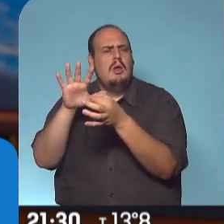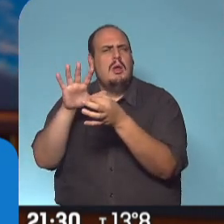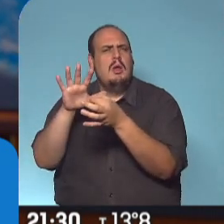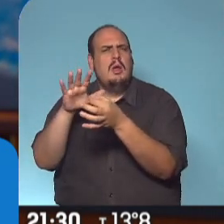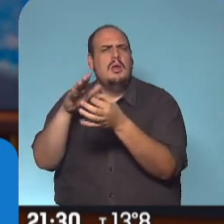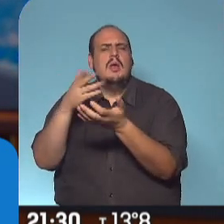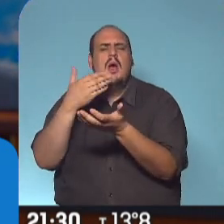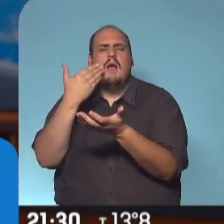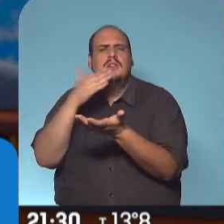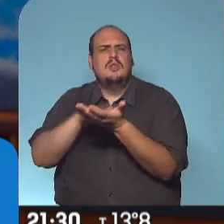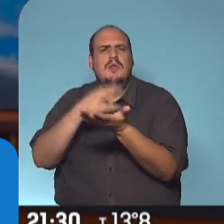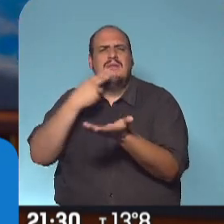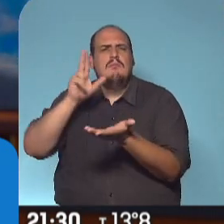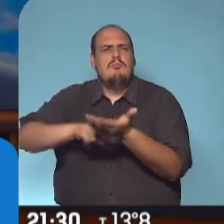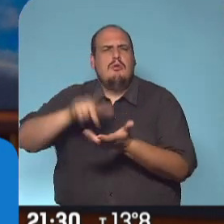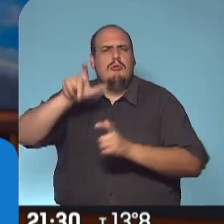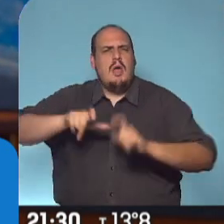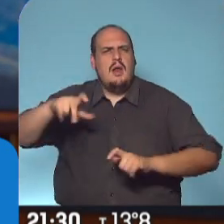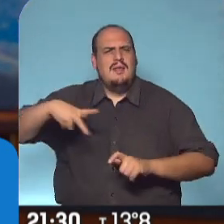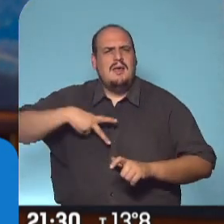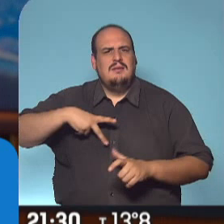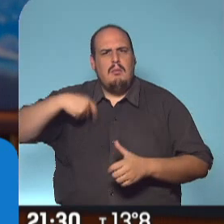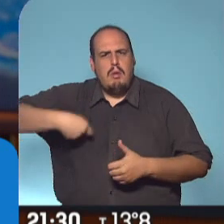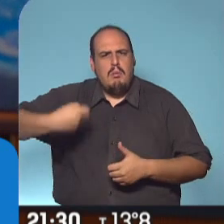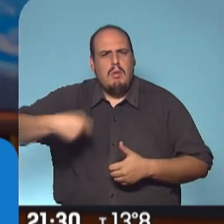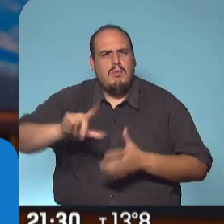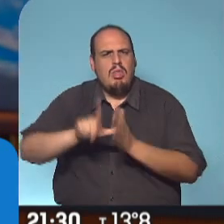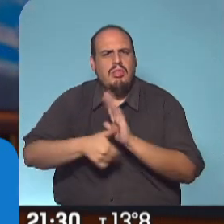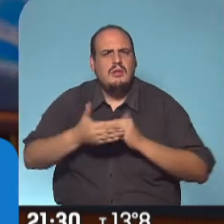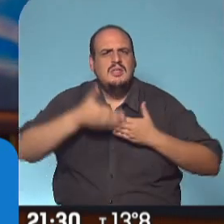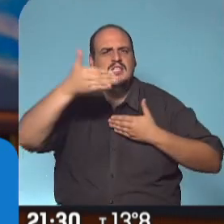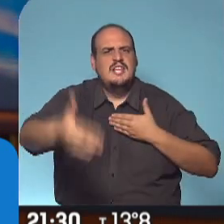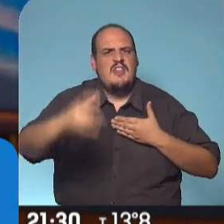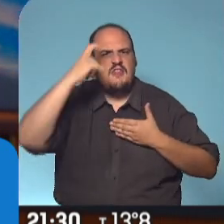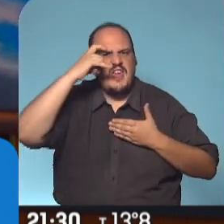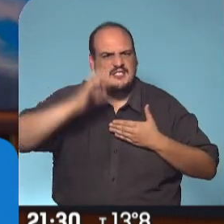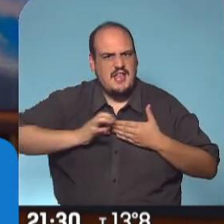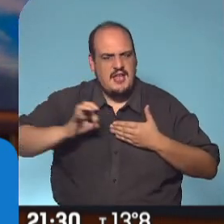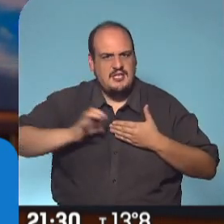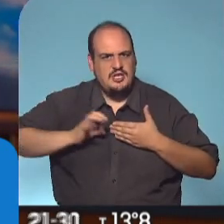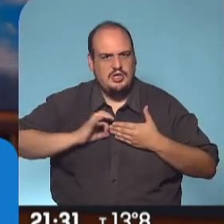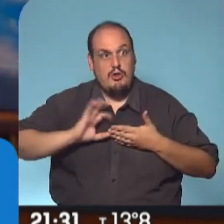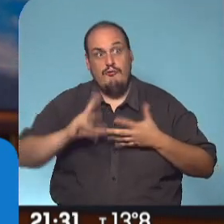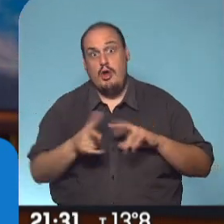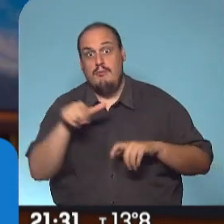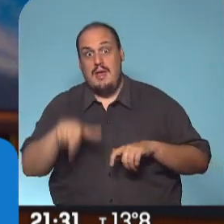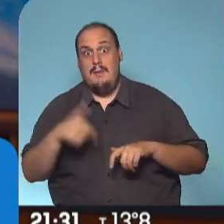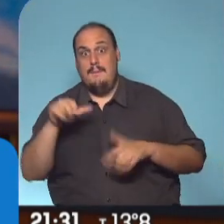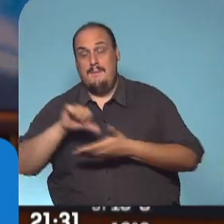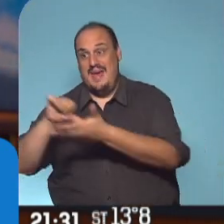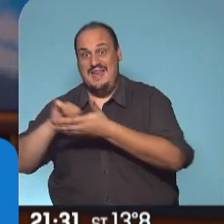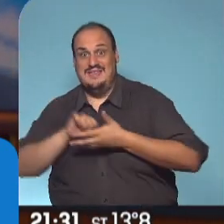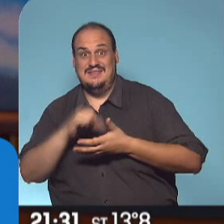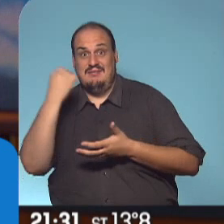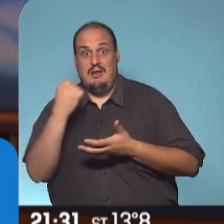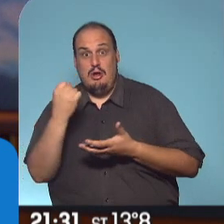de un impuesto a la riqueza por 10 años para compensar el quebranto de las economías